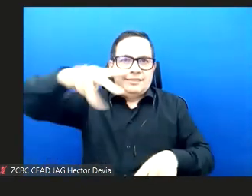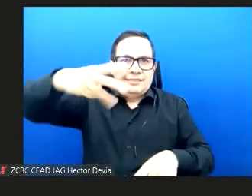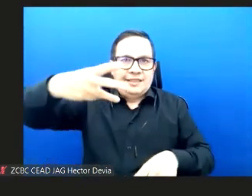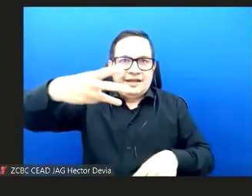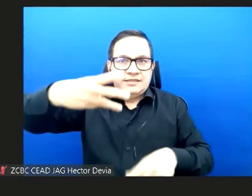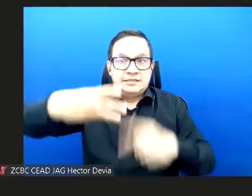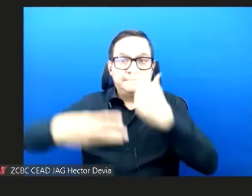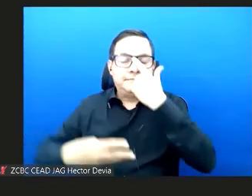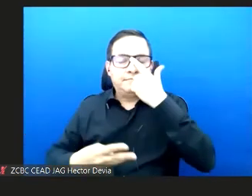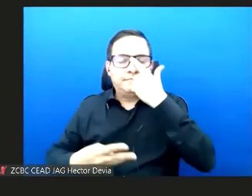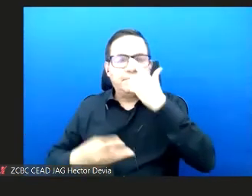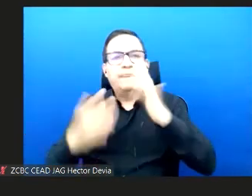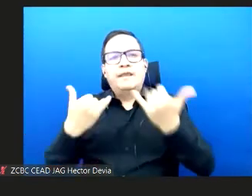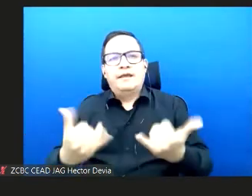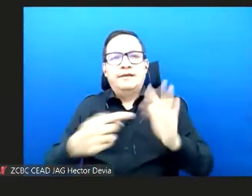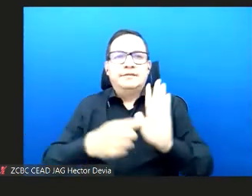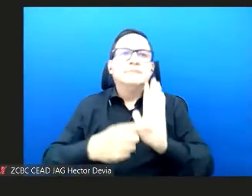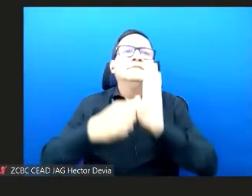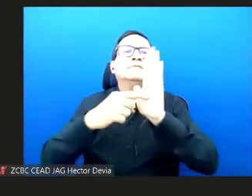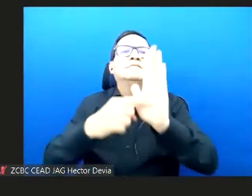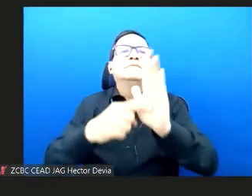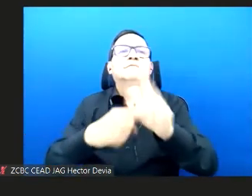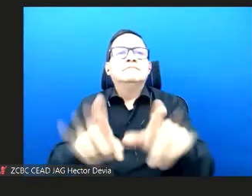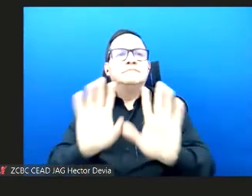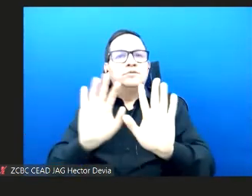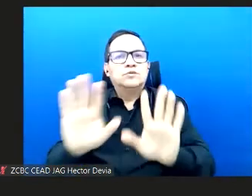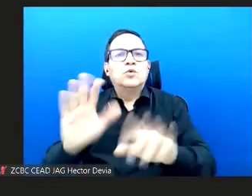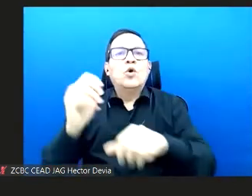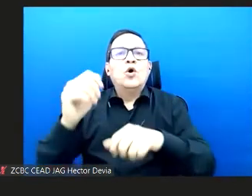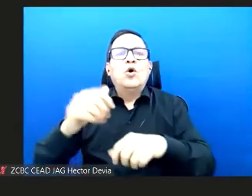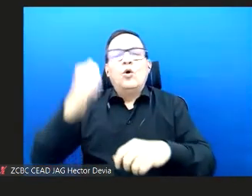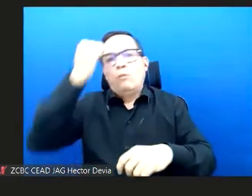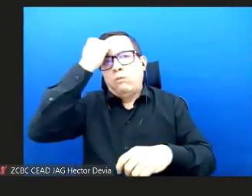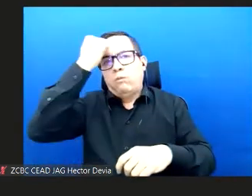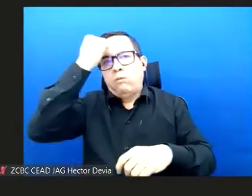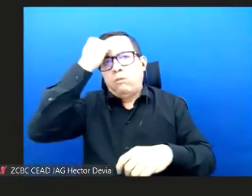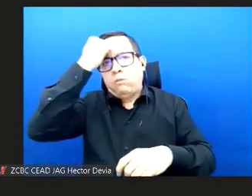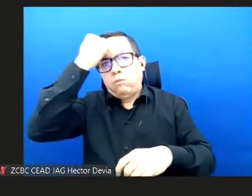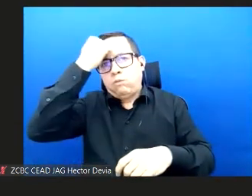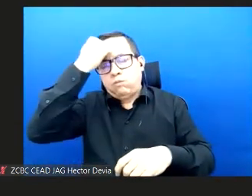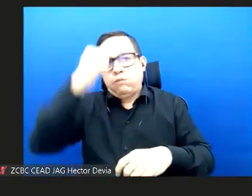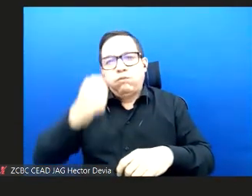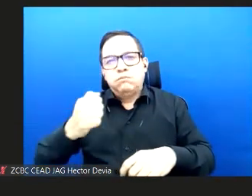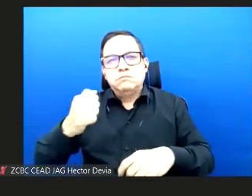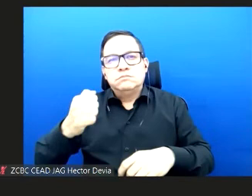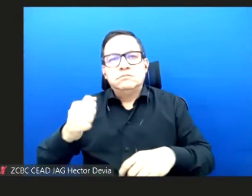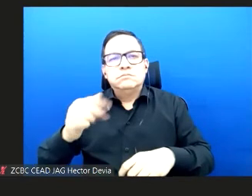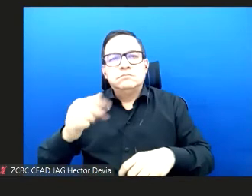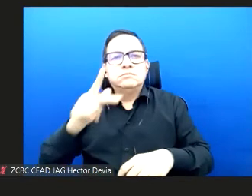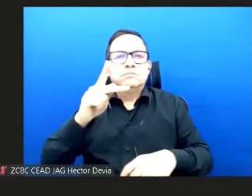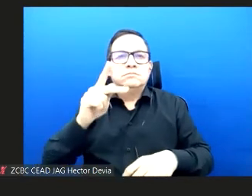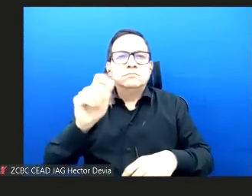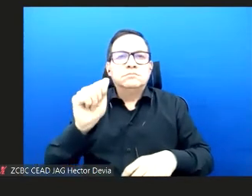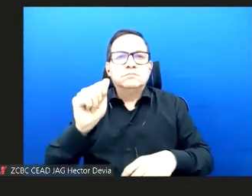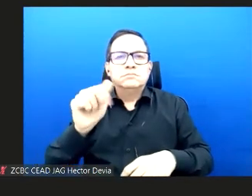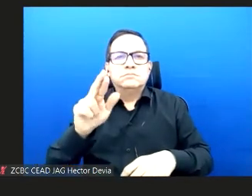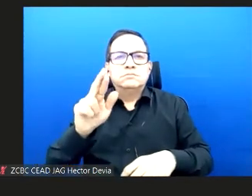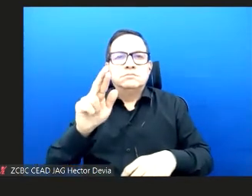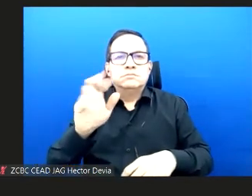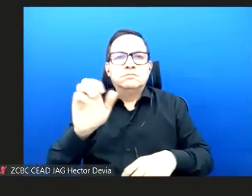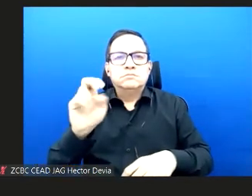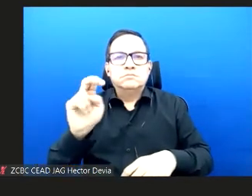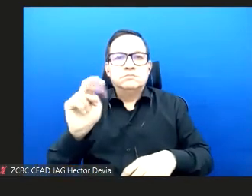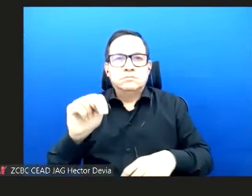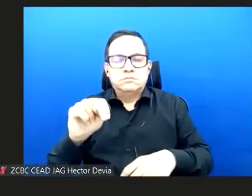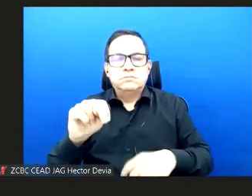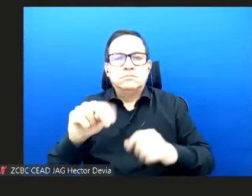Entonces le voy a dar inicio a nuestra tutora Karen, que los va a acompañar en esta segunda fase